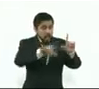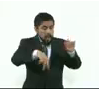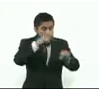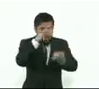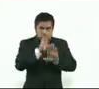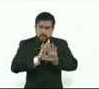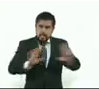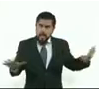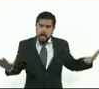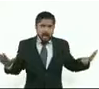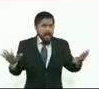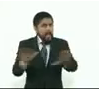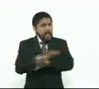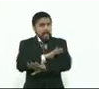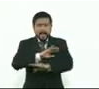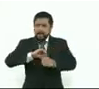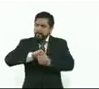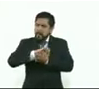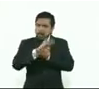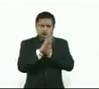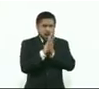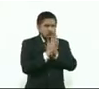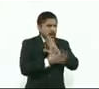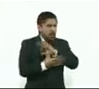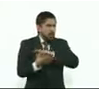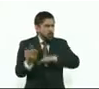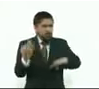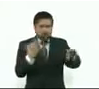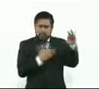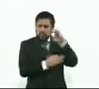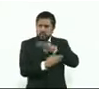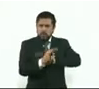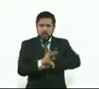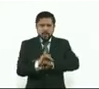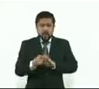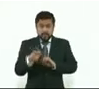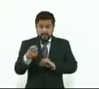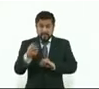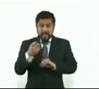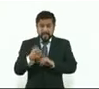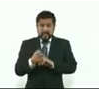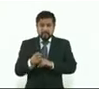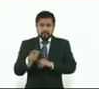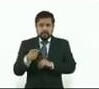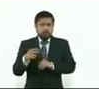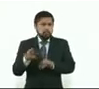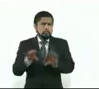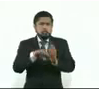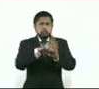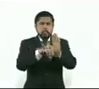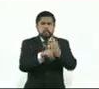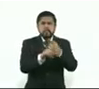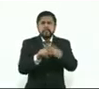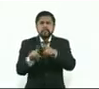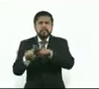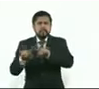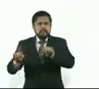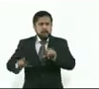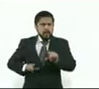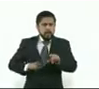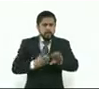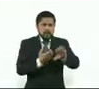2018 hubo una voluntad popular para que se cambiara, y que así como ha habido un ejercicio de parte de muchísimos gobiernos de